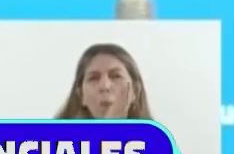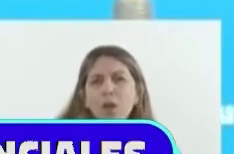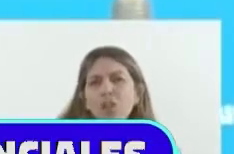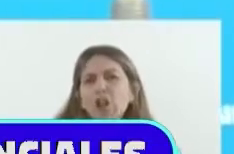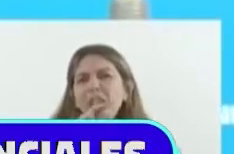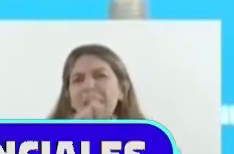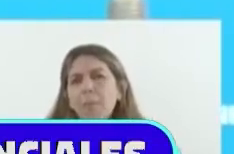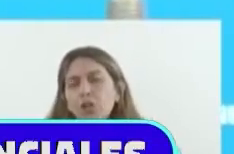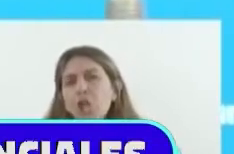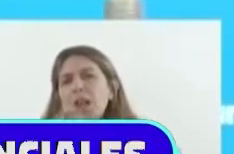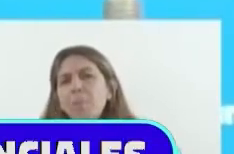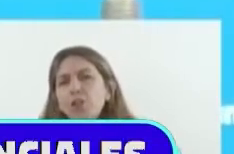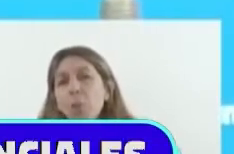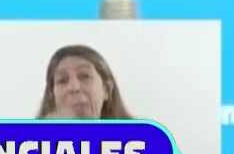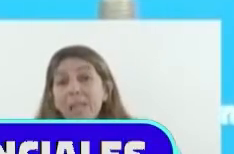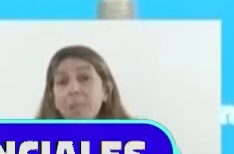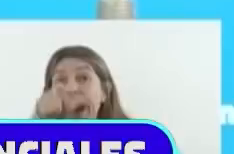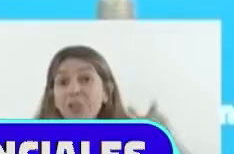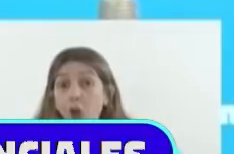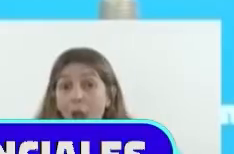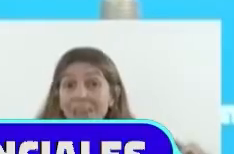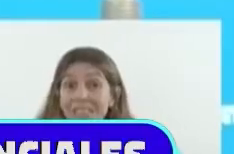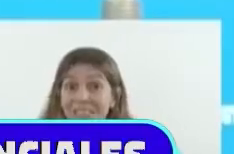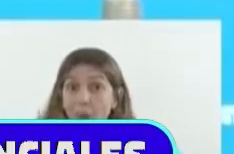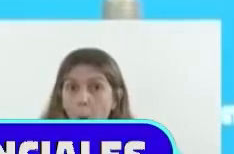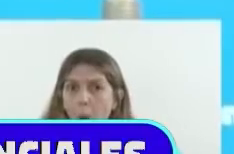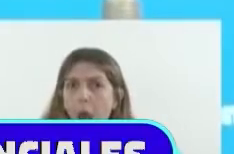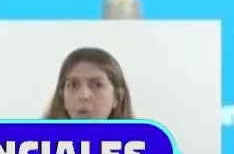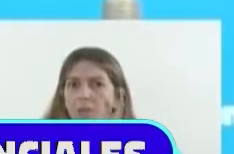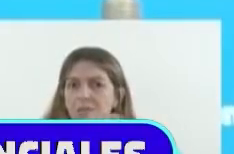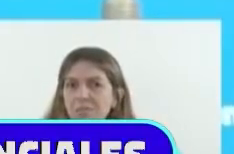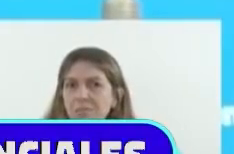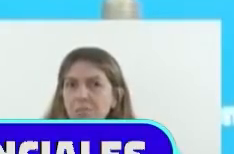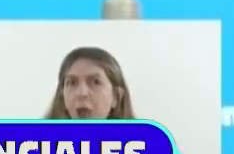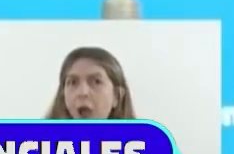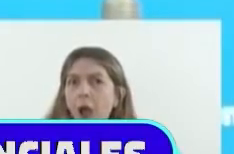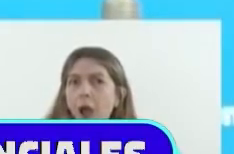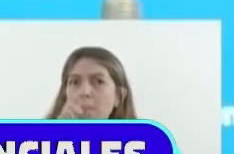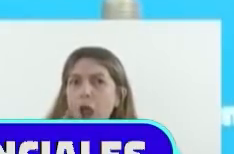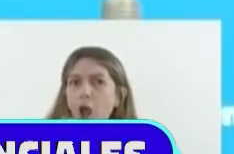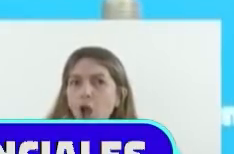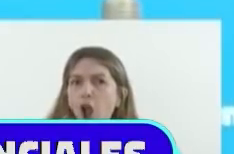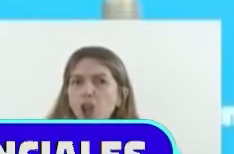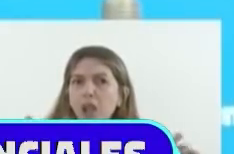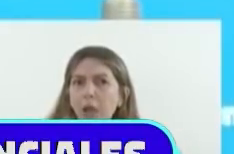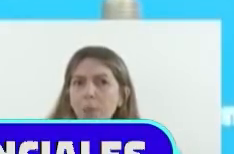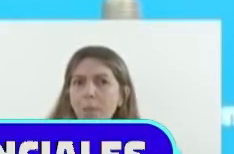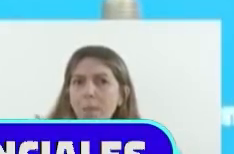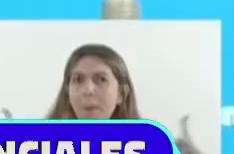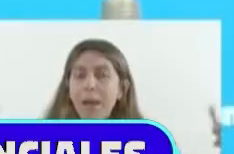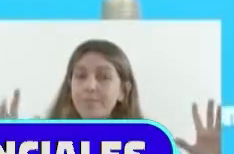del 30% de la gente que circula, el riesgo de contagio crece. Y la verdad, lo que nosotros venimos